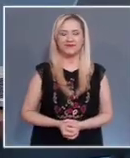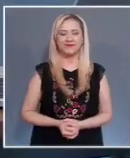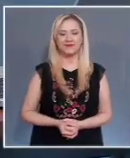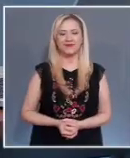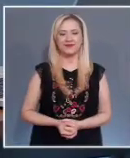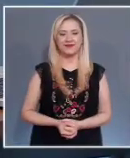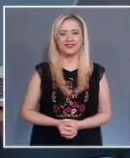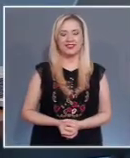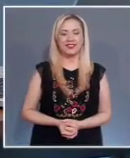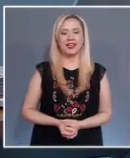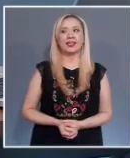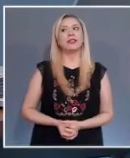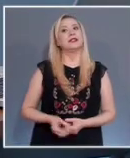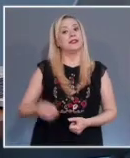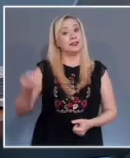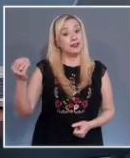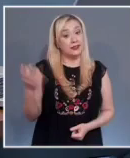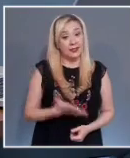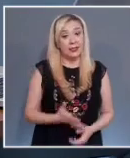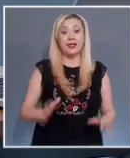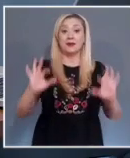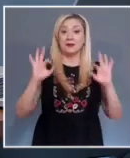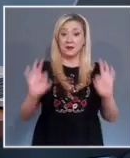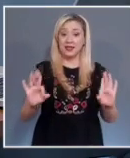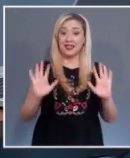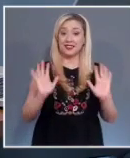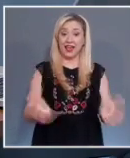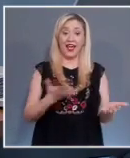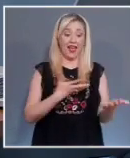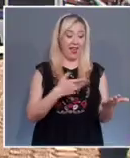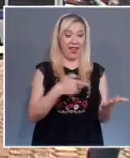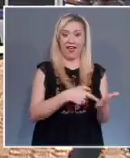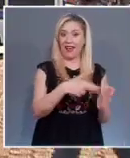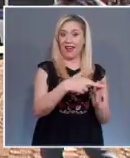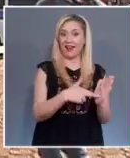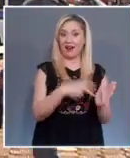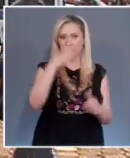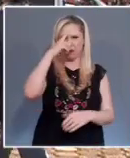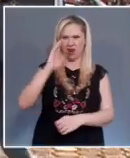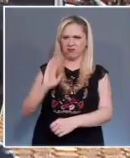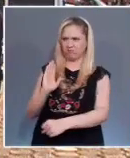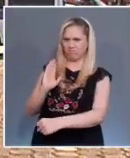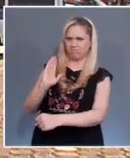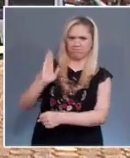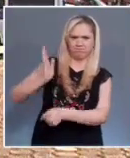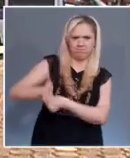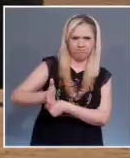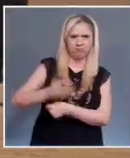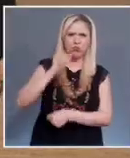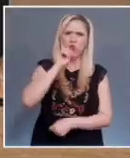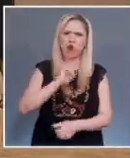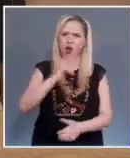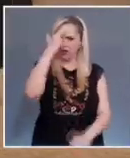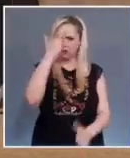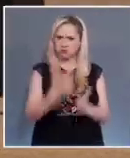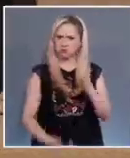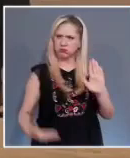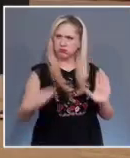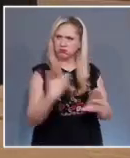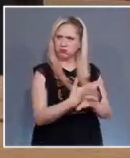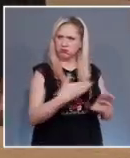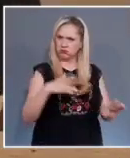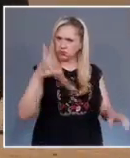Pese a los avances para sancionar la violencia y la desigualdad política hacia las mujeres, persisten los agravios en su